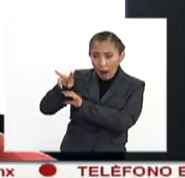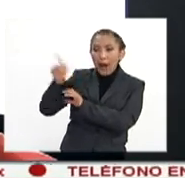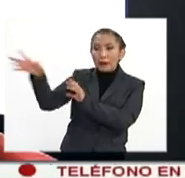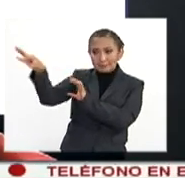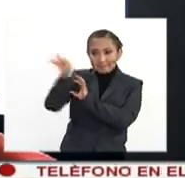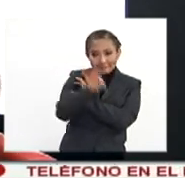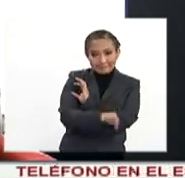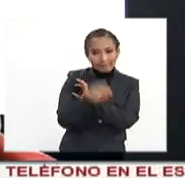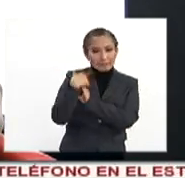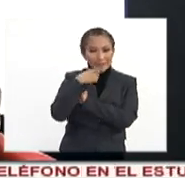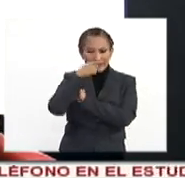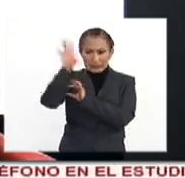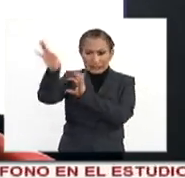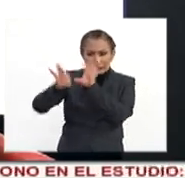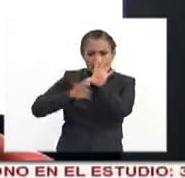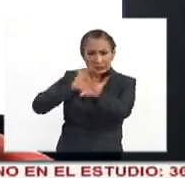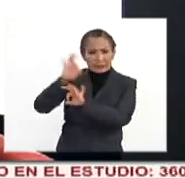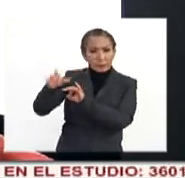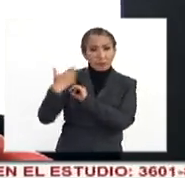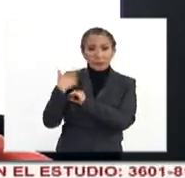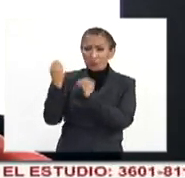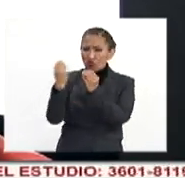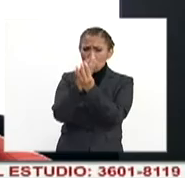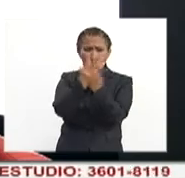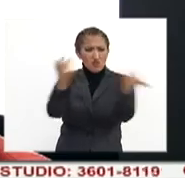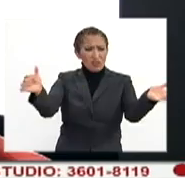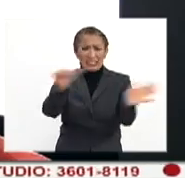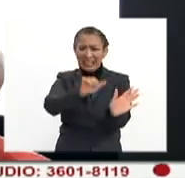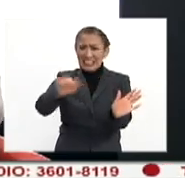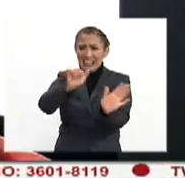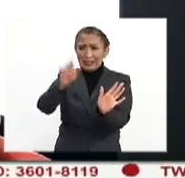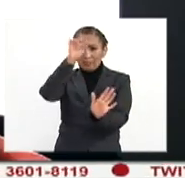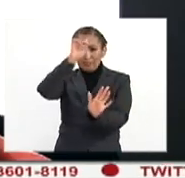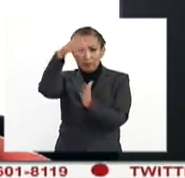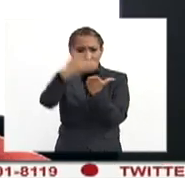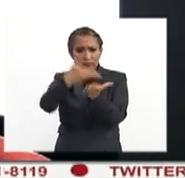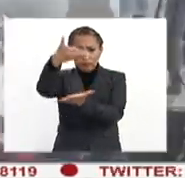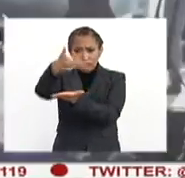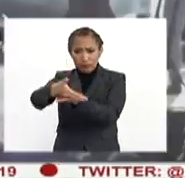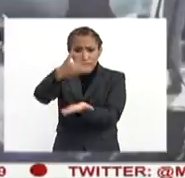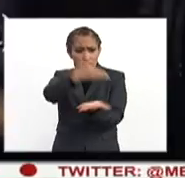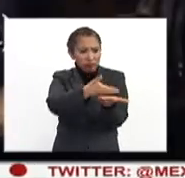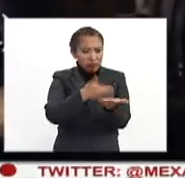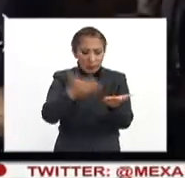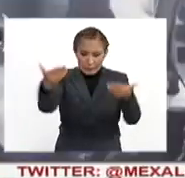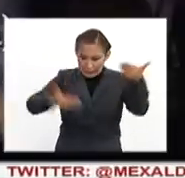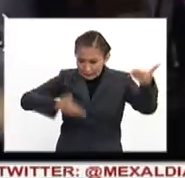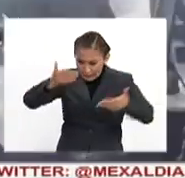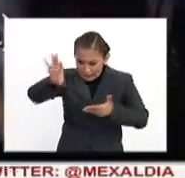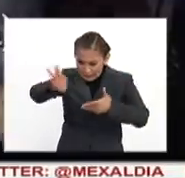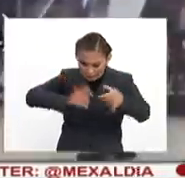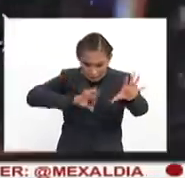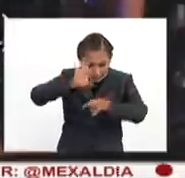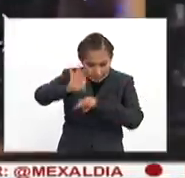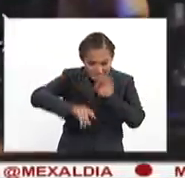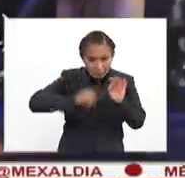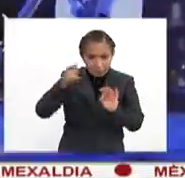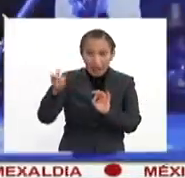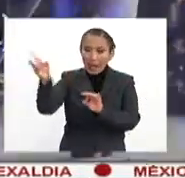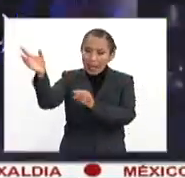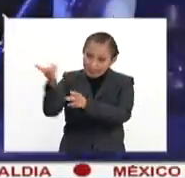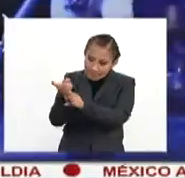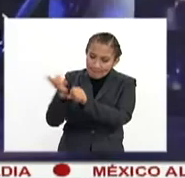Como hicimos una selección de entre más de 600 propuestas que presentaron una aplicación para ser parte como de estas